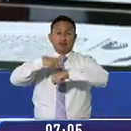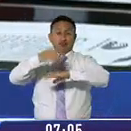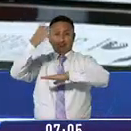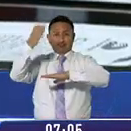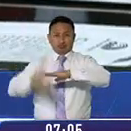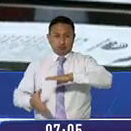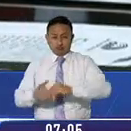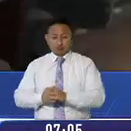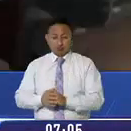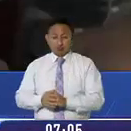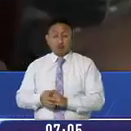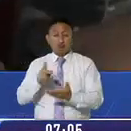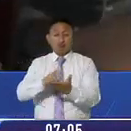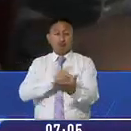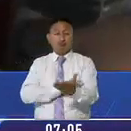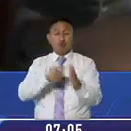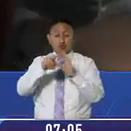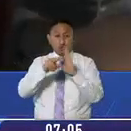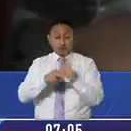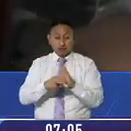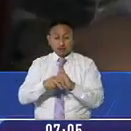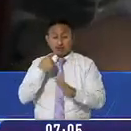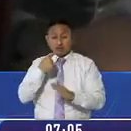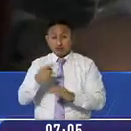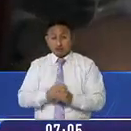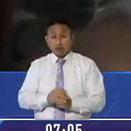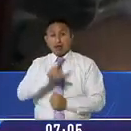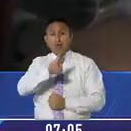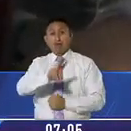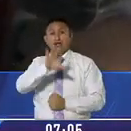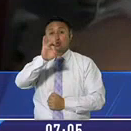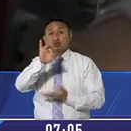normativo propone que hasta las 28 semanas de gestación,